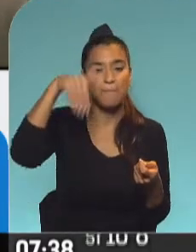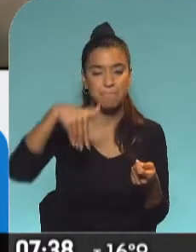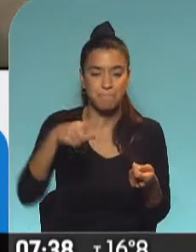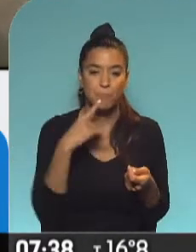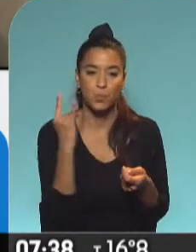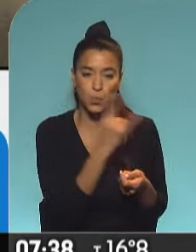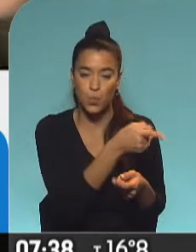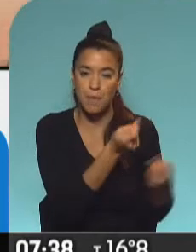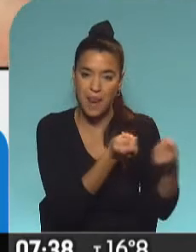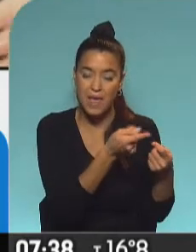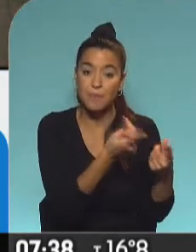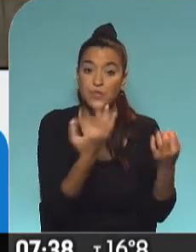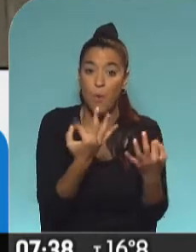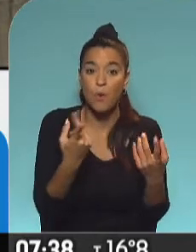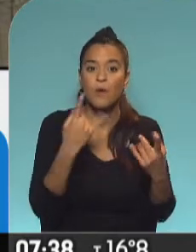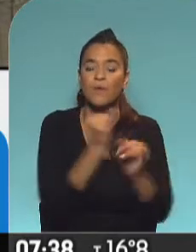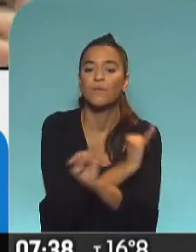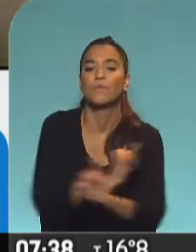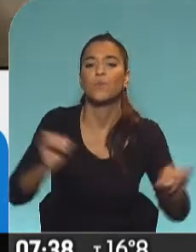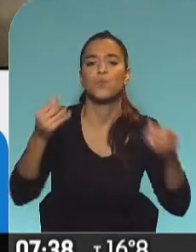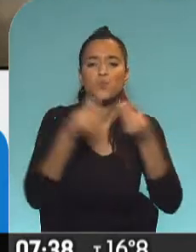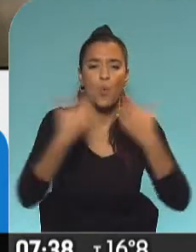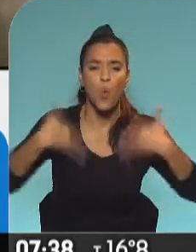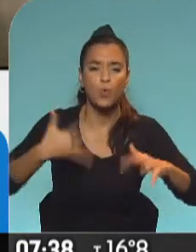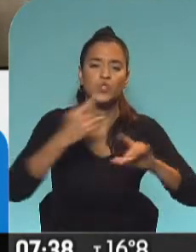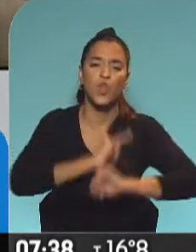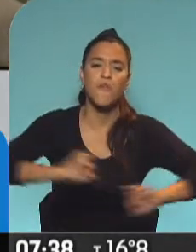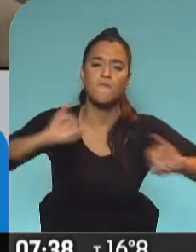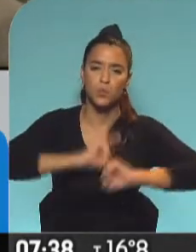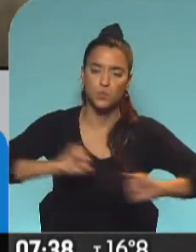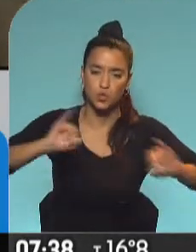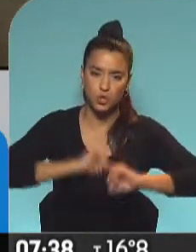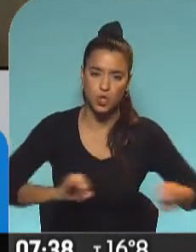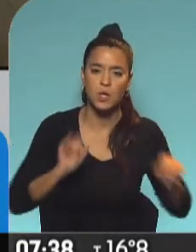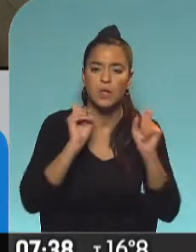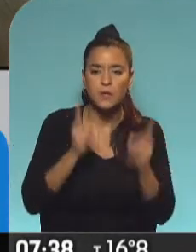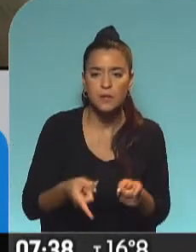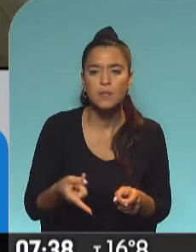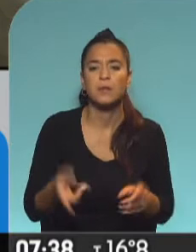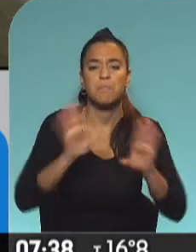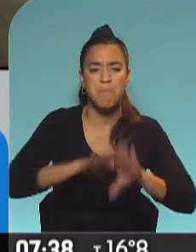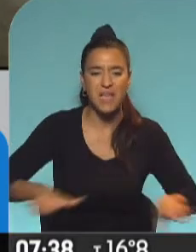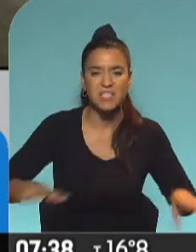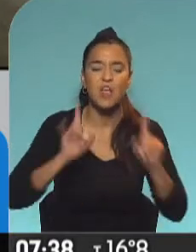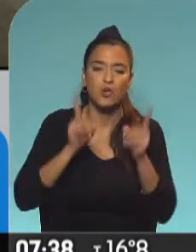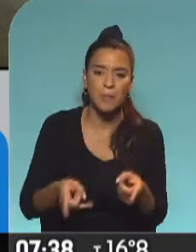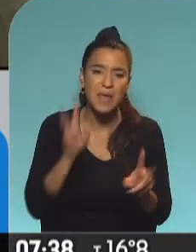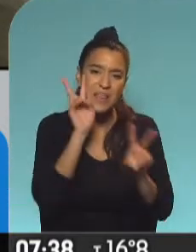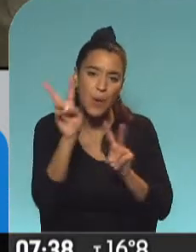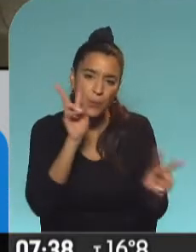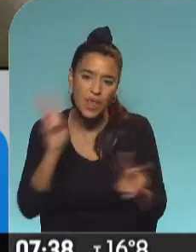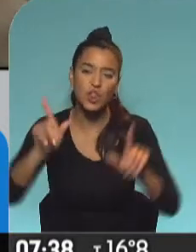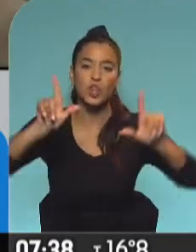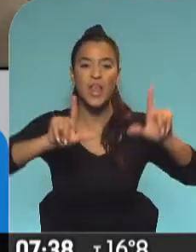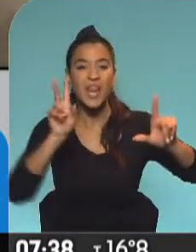sí, está bueno porque eso hace que llegue mucho más, ¿no? La difusión, que también llegue quizás a los más chicos, ¿no? Que están viendo tal